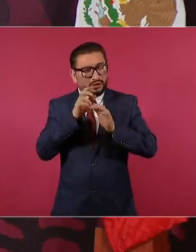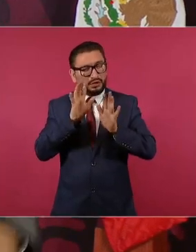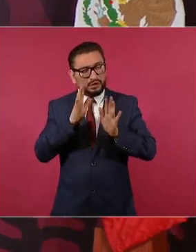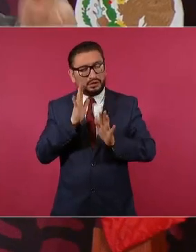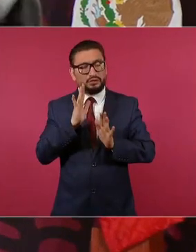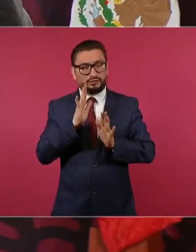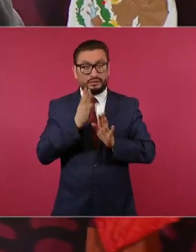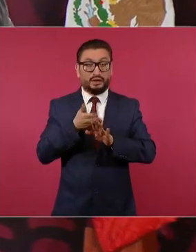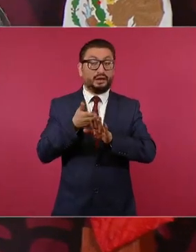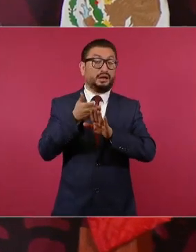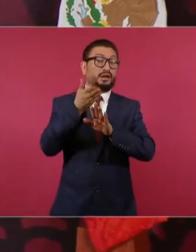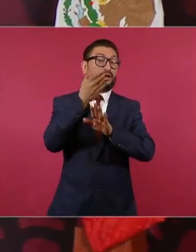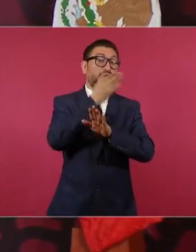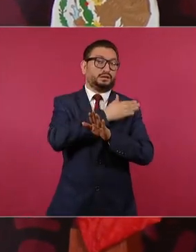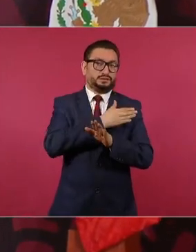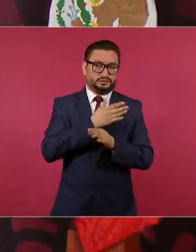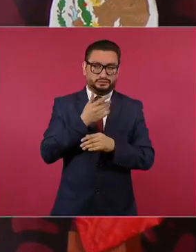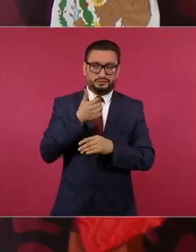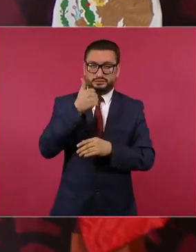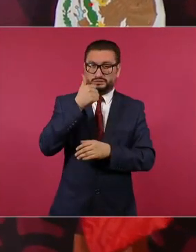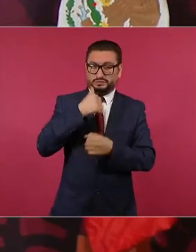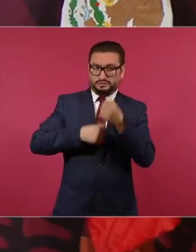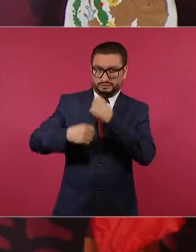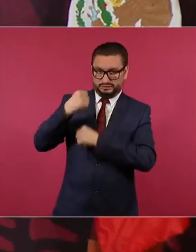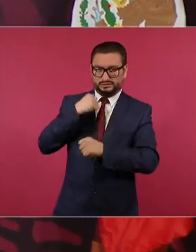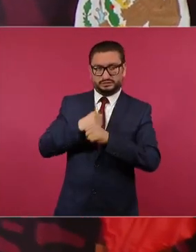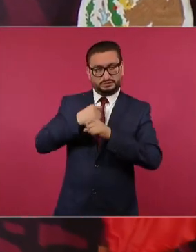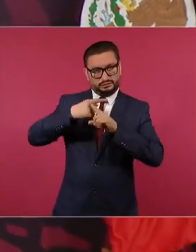a la que tenían hace 6 años,